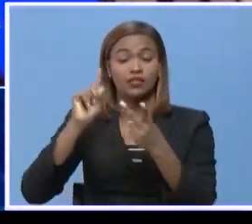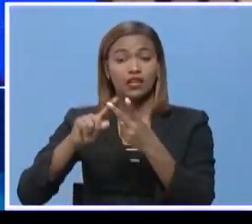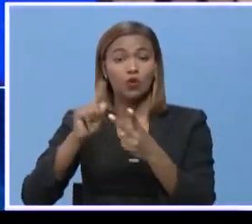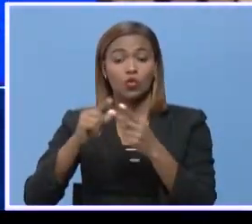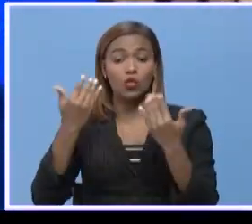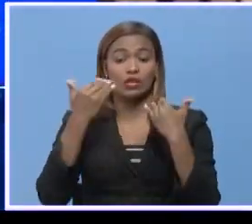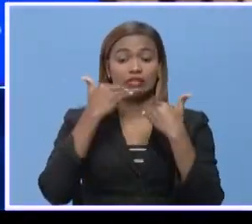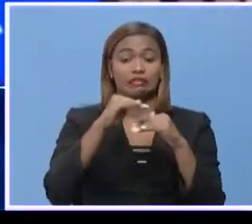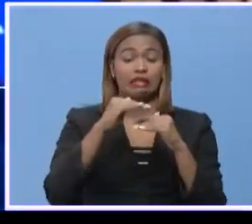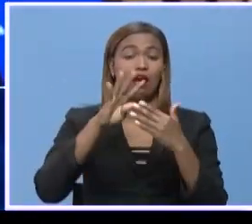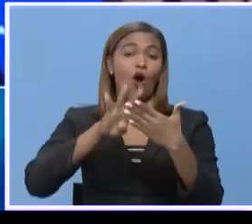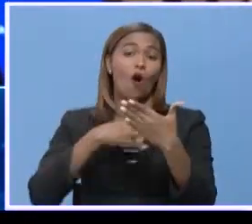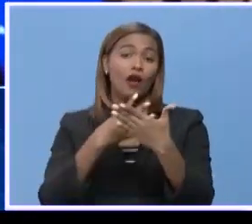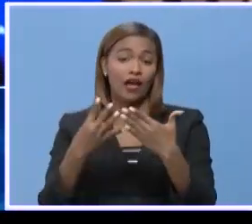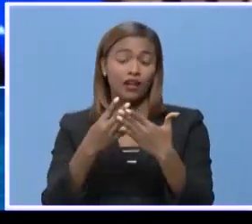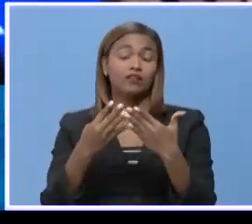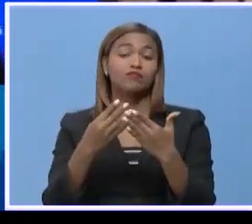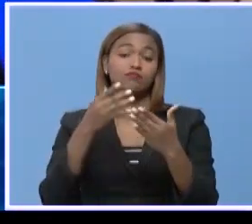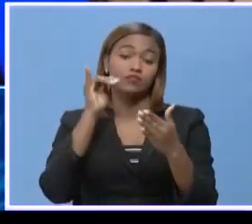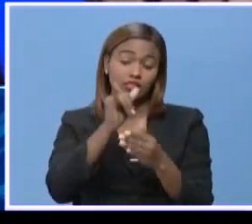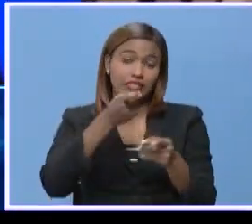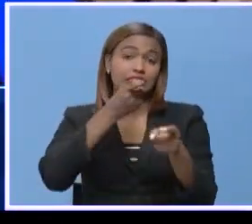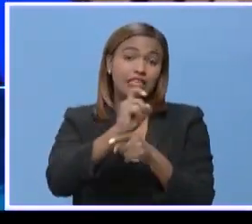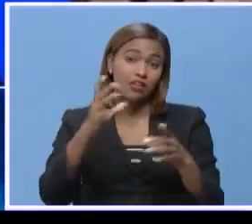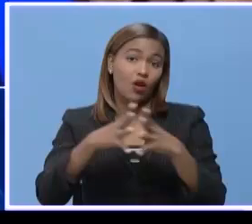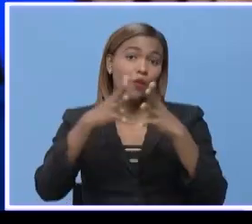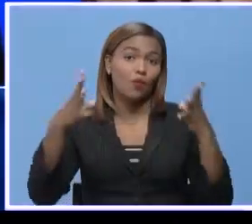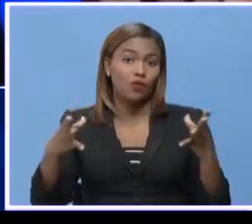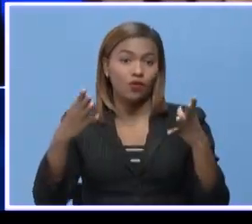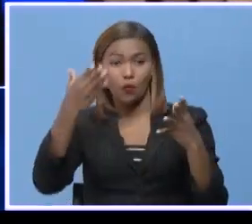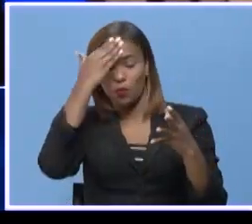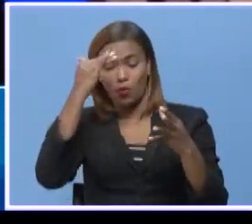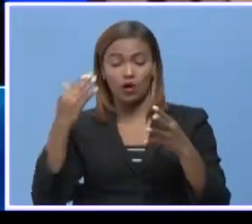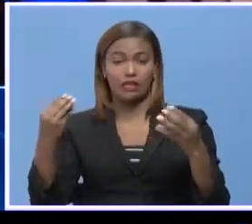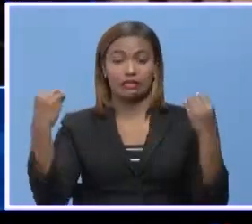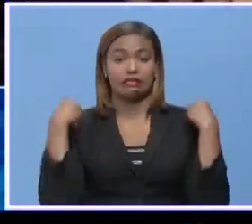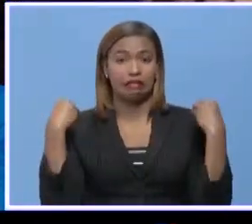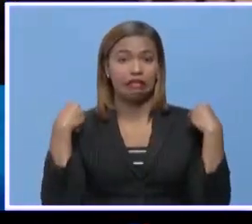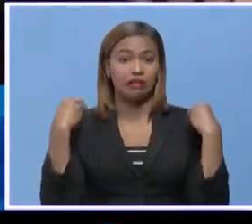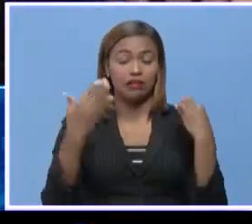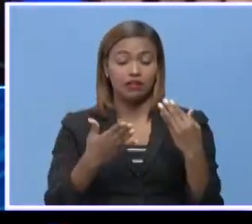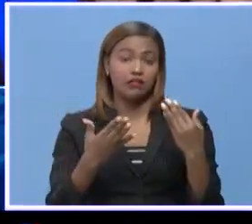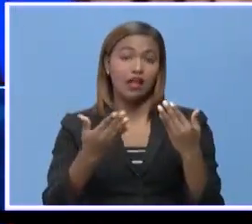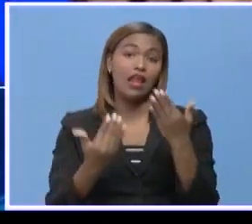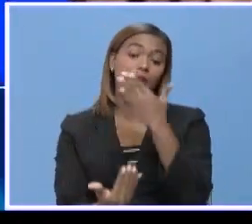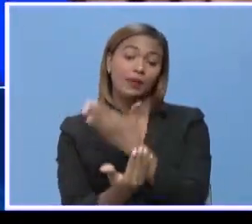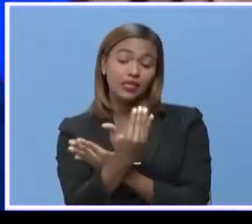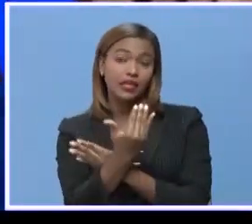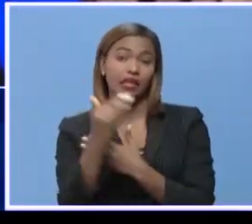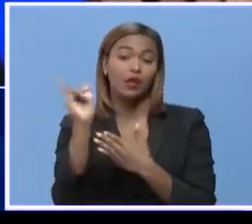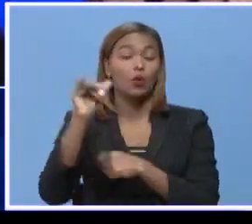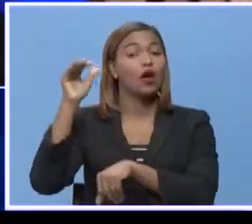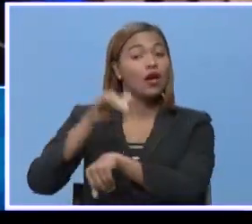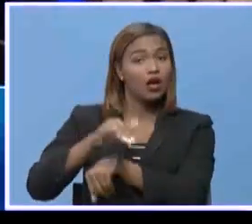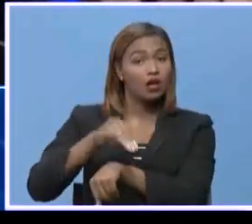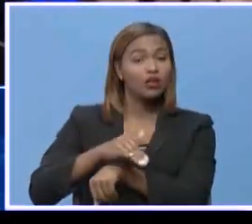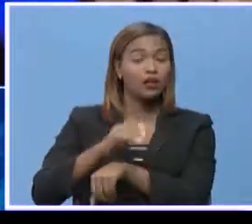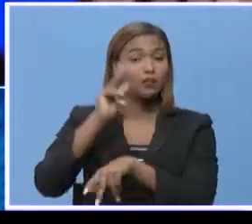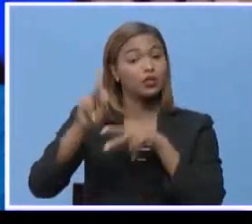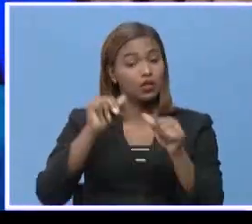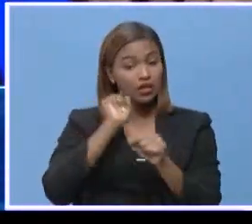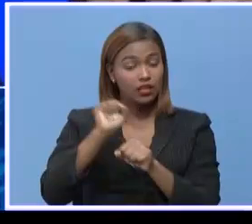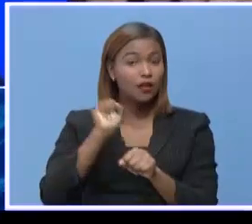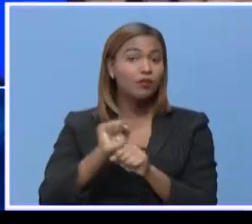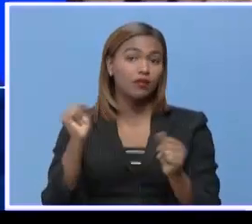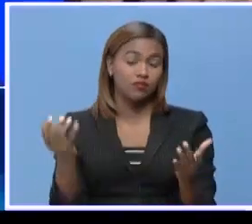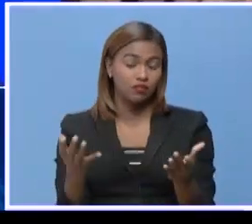horario limitan mucho, afectan mucho a nuestra industria. Porque los gimnasios, ¿dónde operan? Tempranito en la mañana y tarde en la noche. La gente trabaja de 8 a